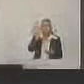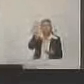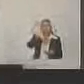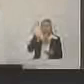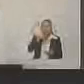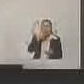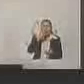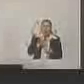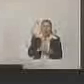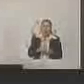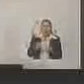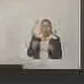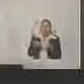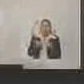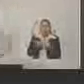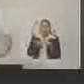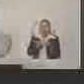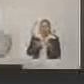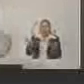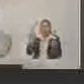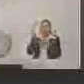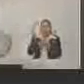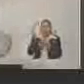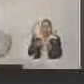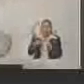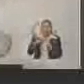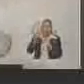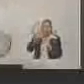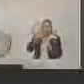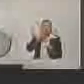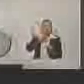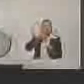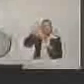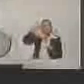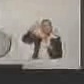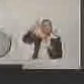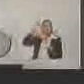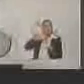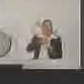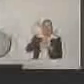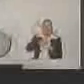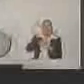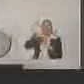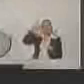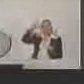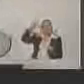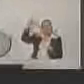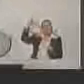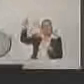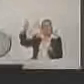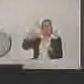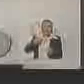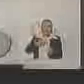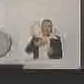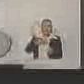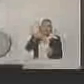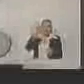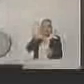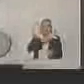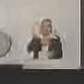gustaría hacerte saber que soy una idealista, una soñadora que cree que las cosas pueden suceder. Tengo 4